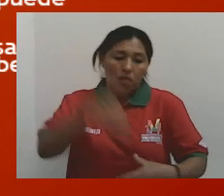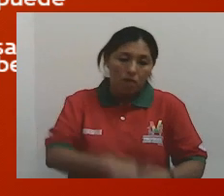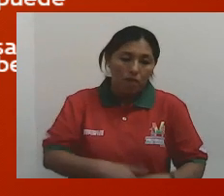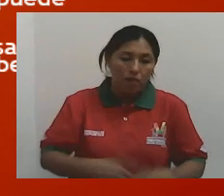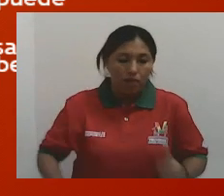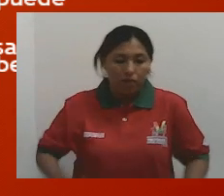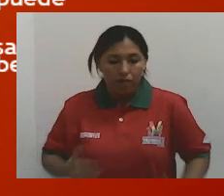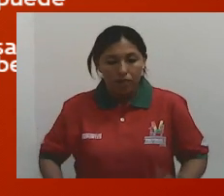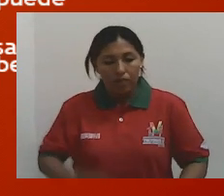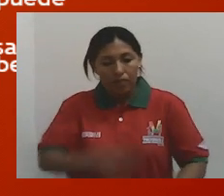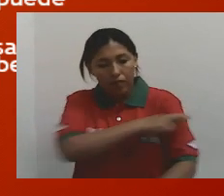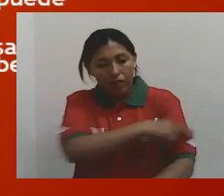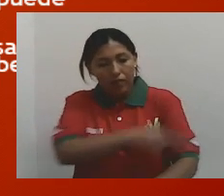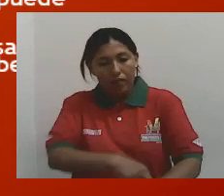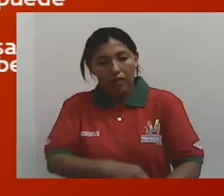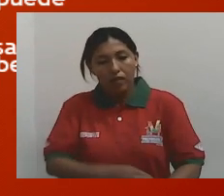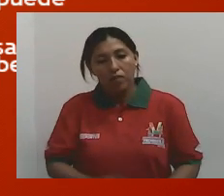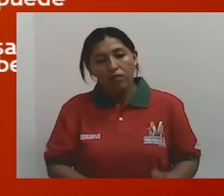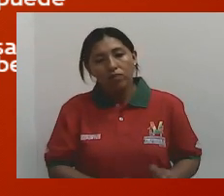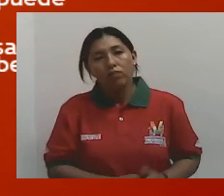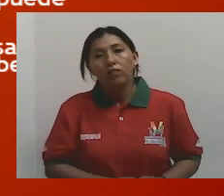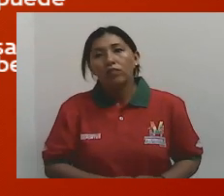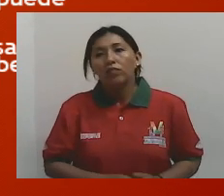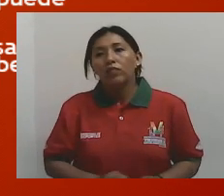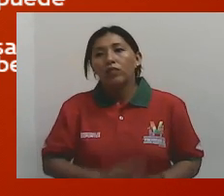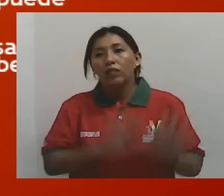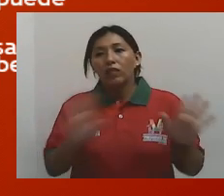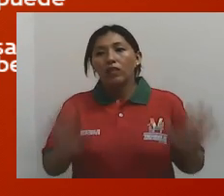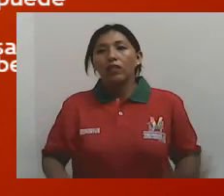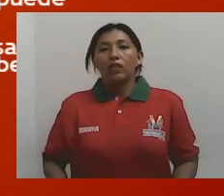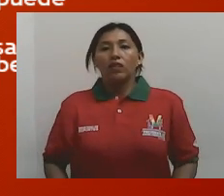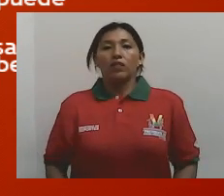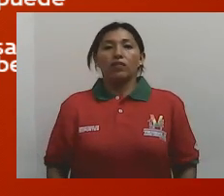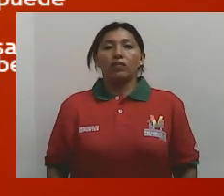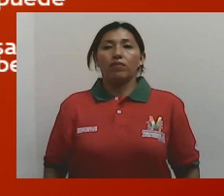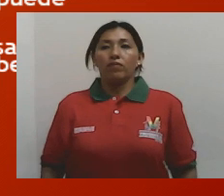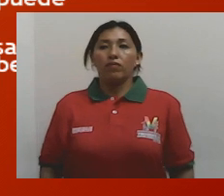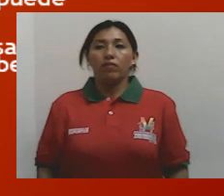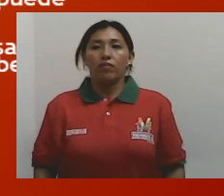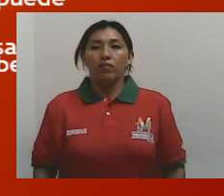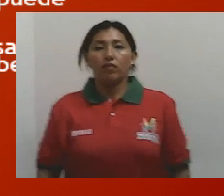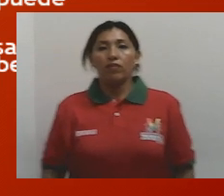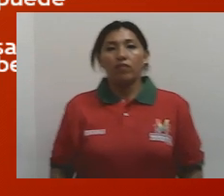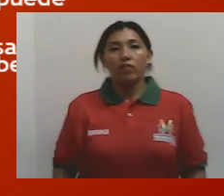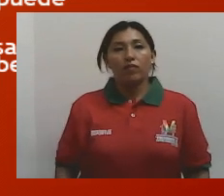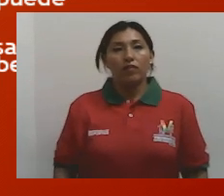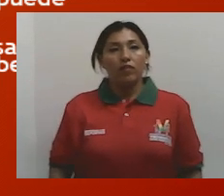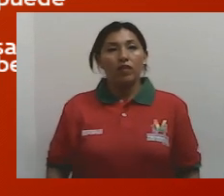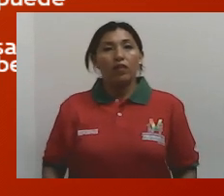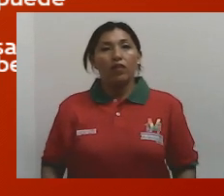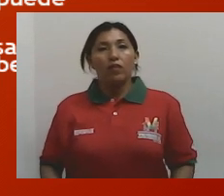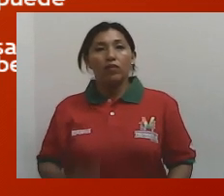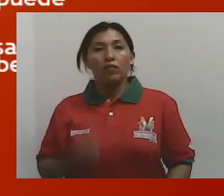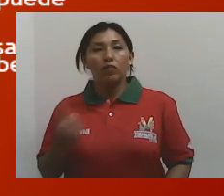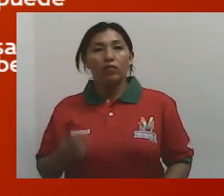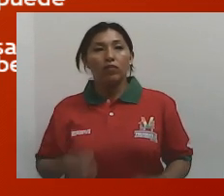La regla es muy clara. Cuando un jugador se lesiona, tiene que ingresar el